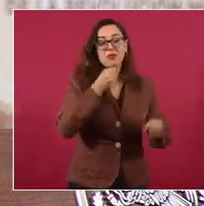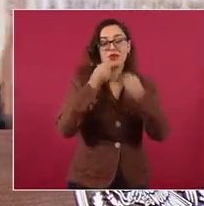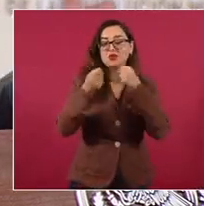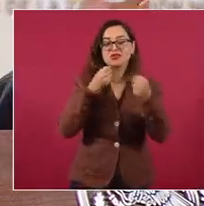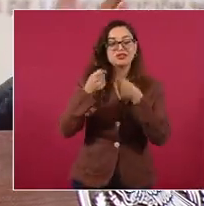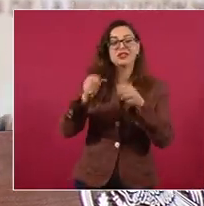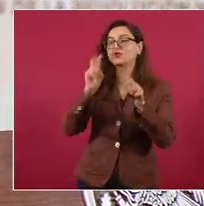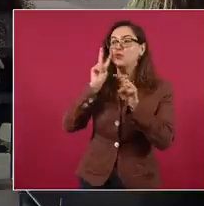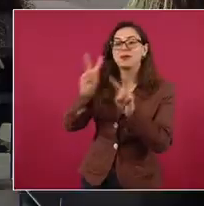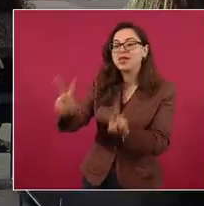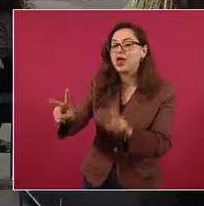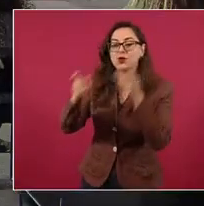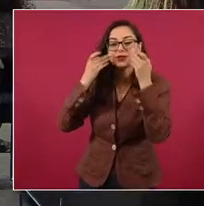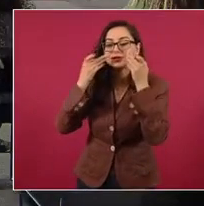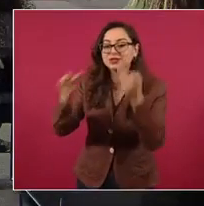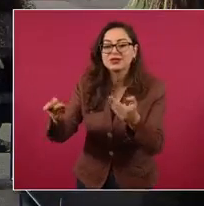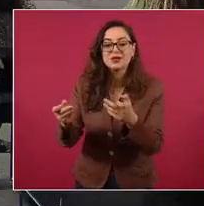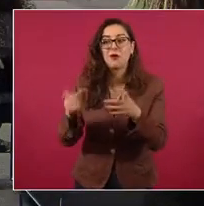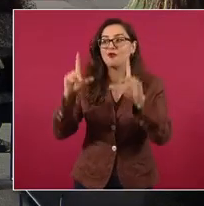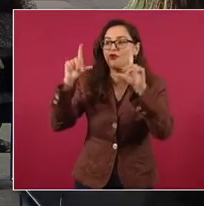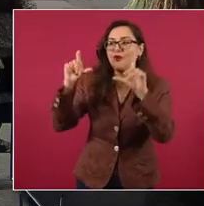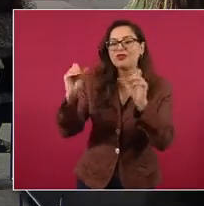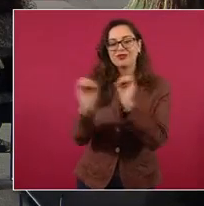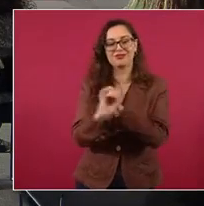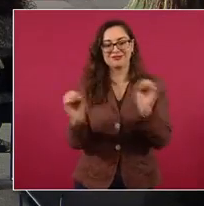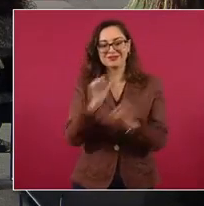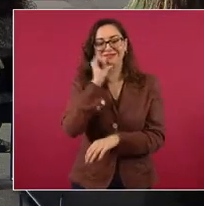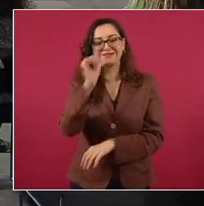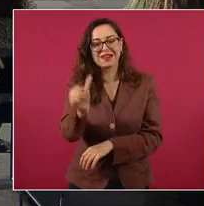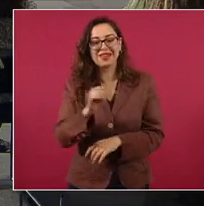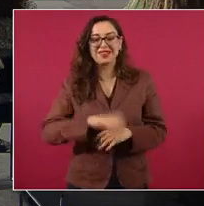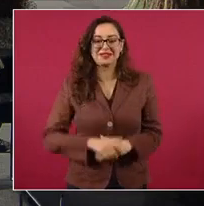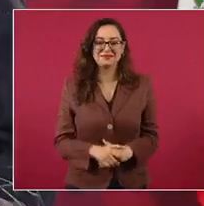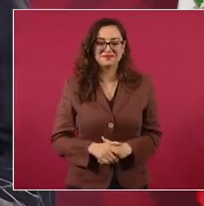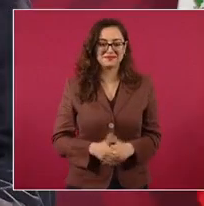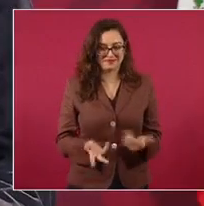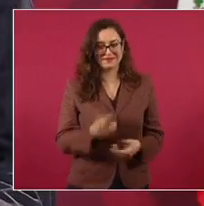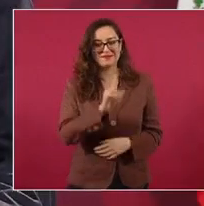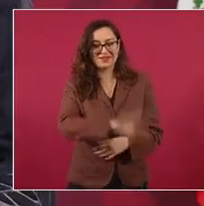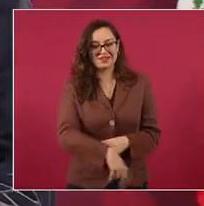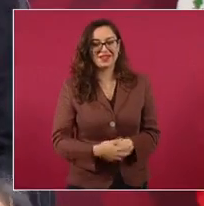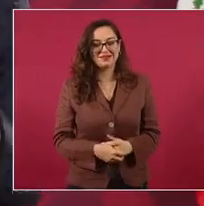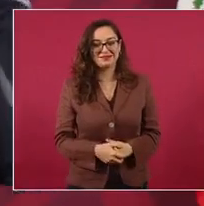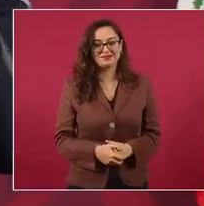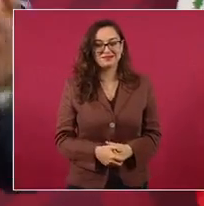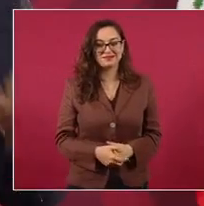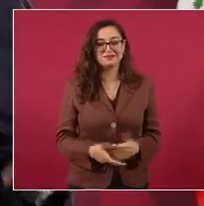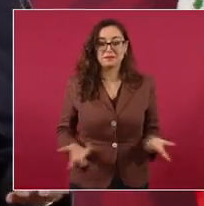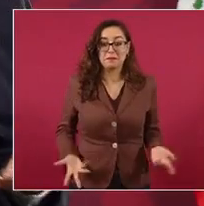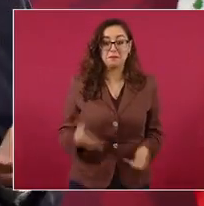Pero cómo en la caravana donde va el presidente